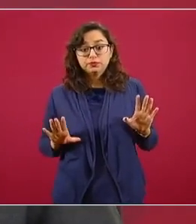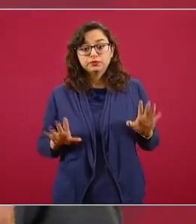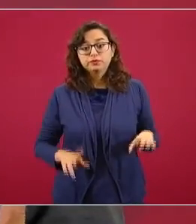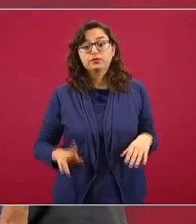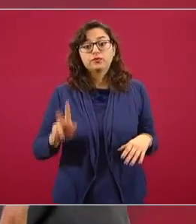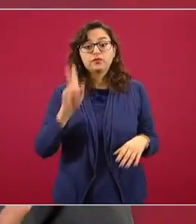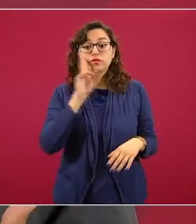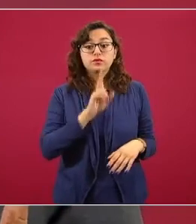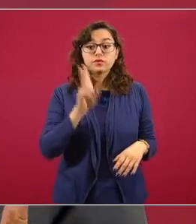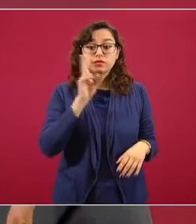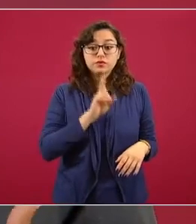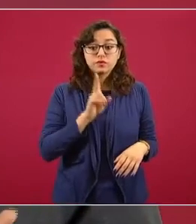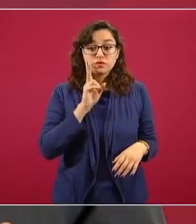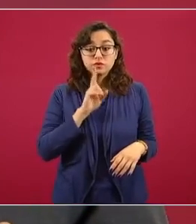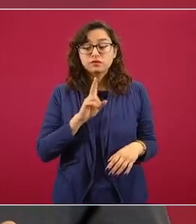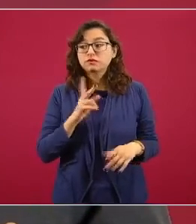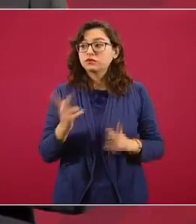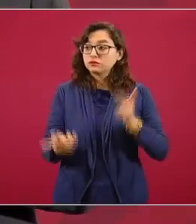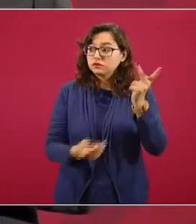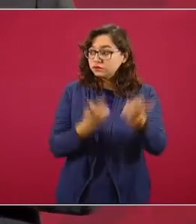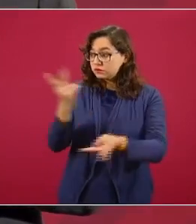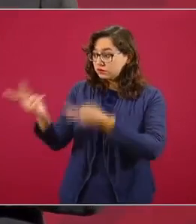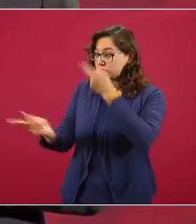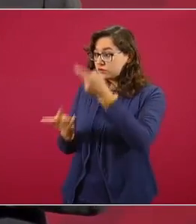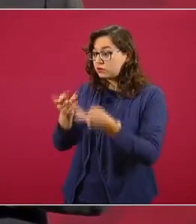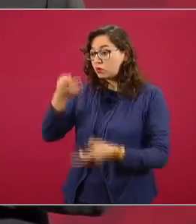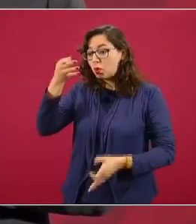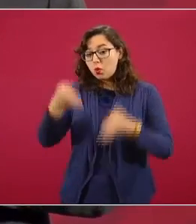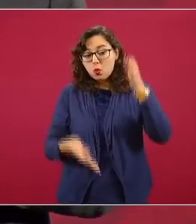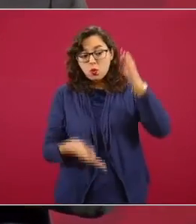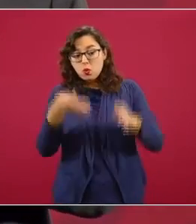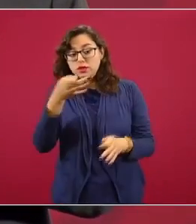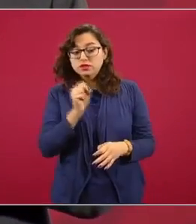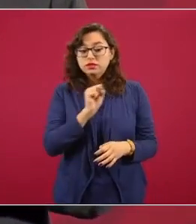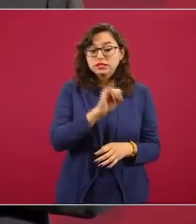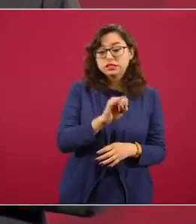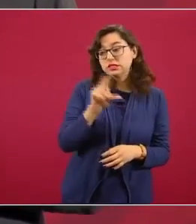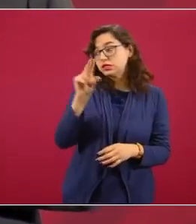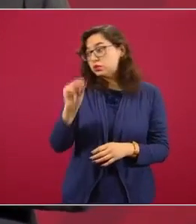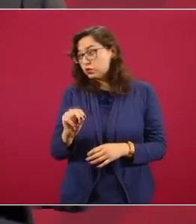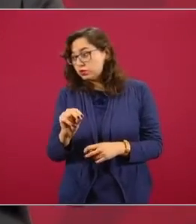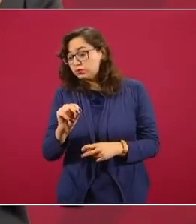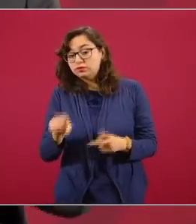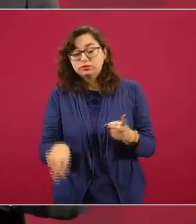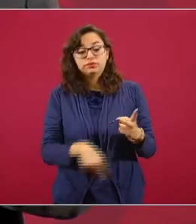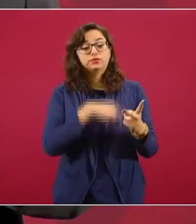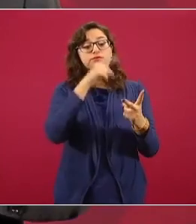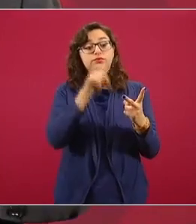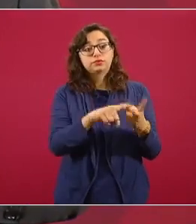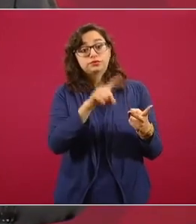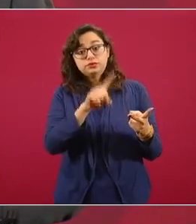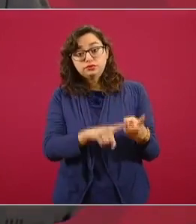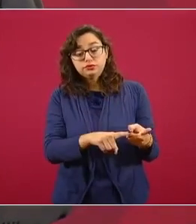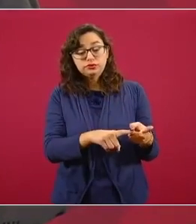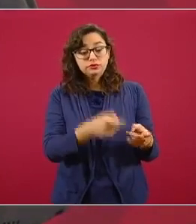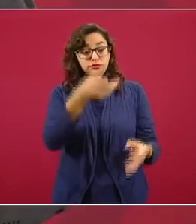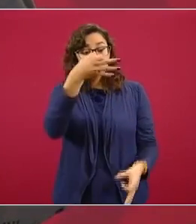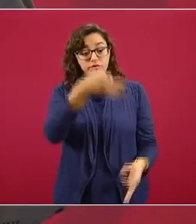se decide primero en la consulta, ¿sí?, y segundo, si así